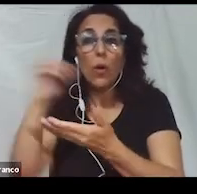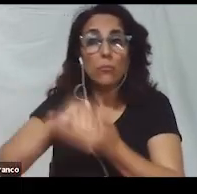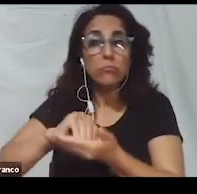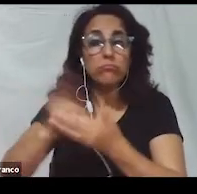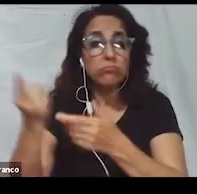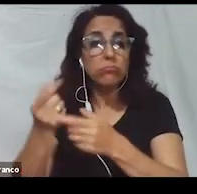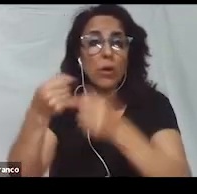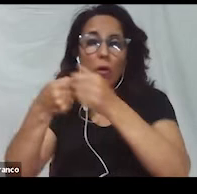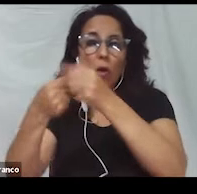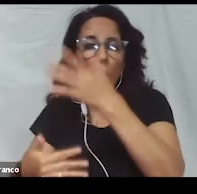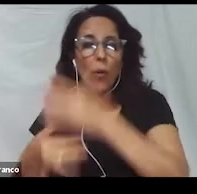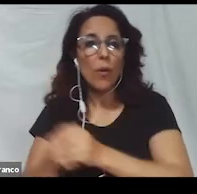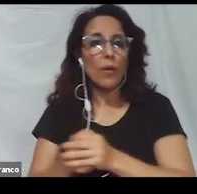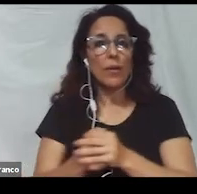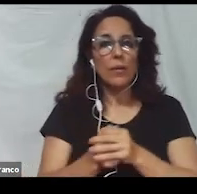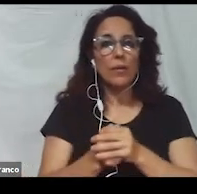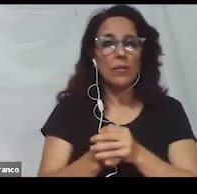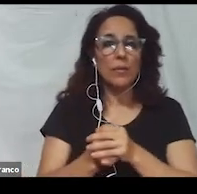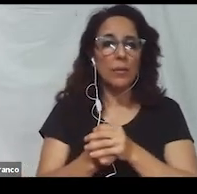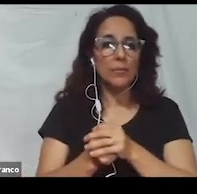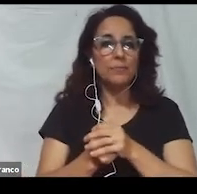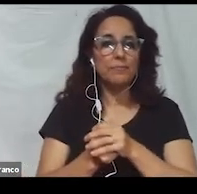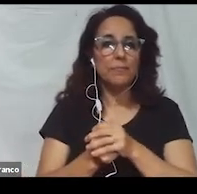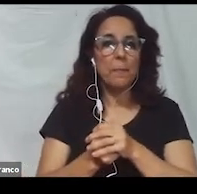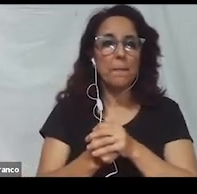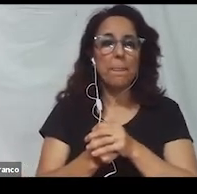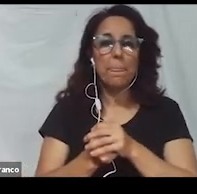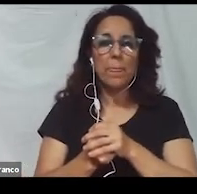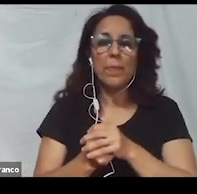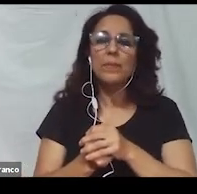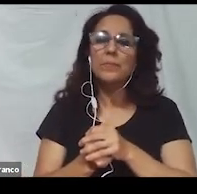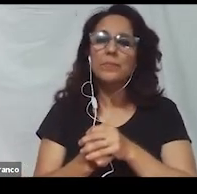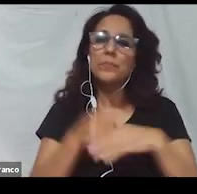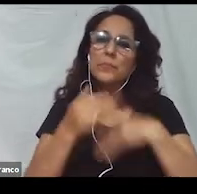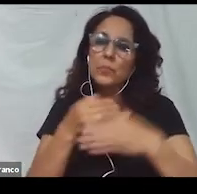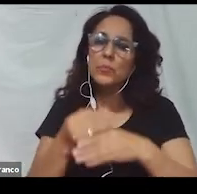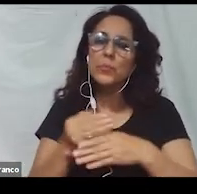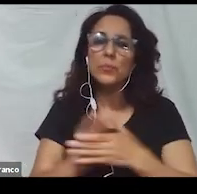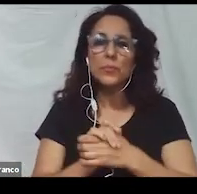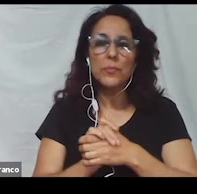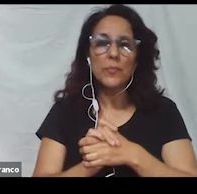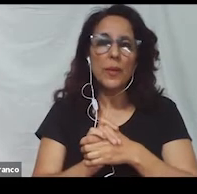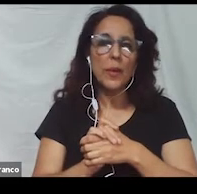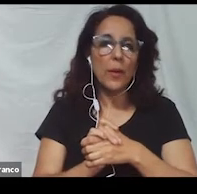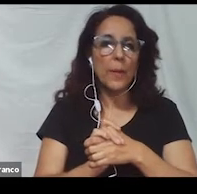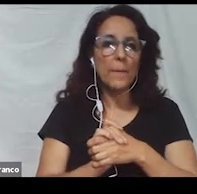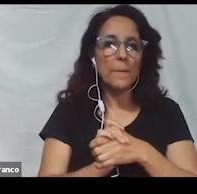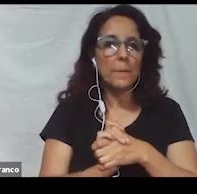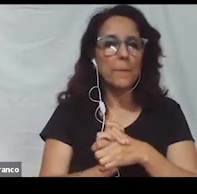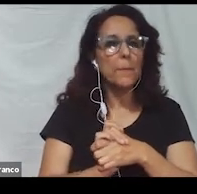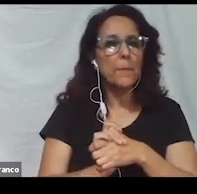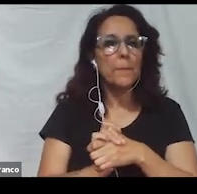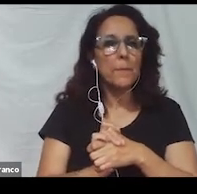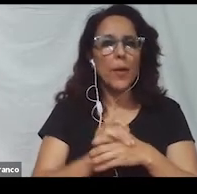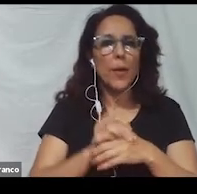componentes. Como por ejemplo, Vuetify, que lo tienen ahí en la lista, en inglés Beautify. Entonces, Beautify